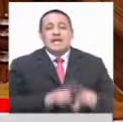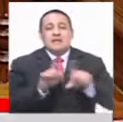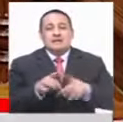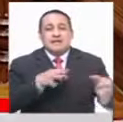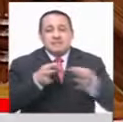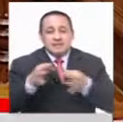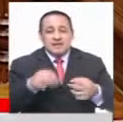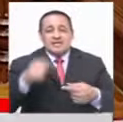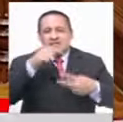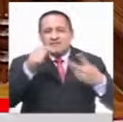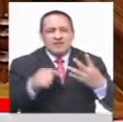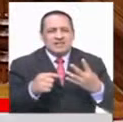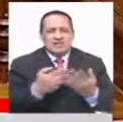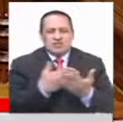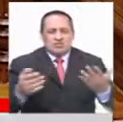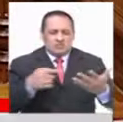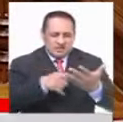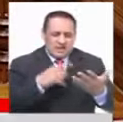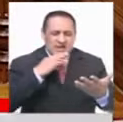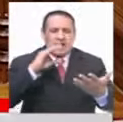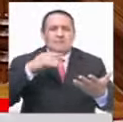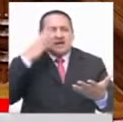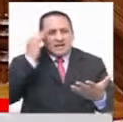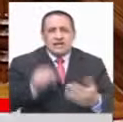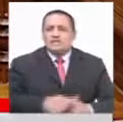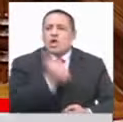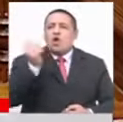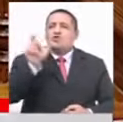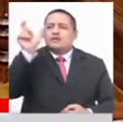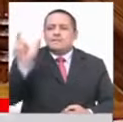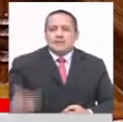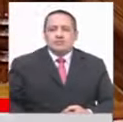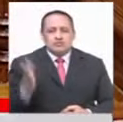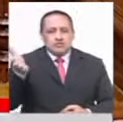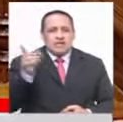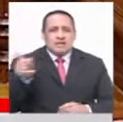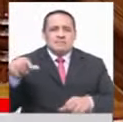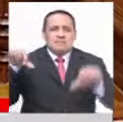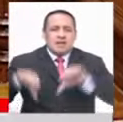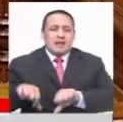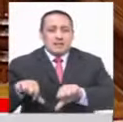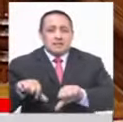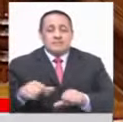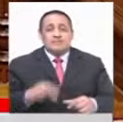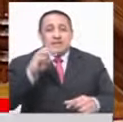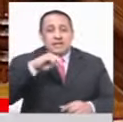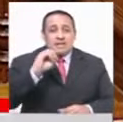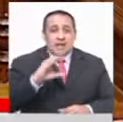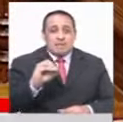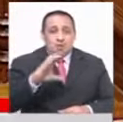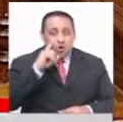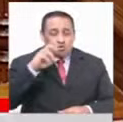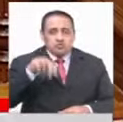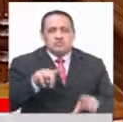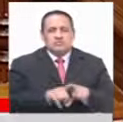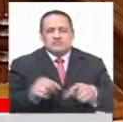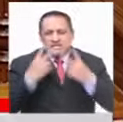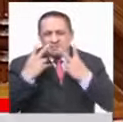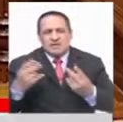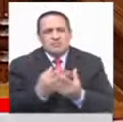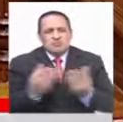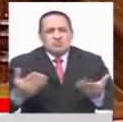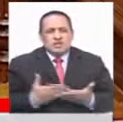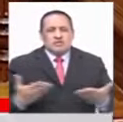que tienen que ver con la actuación de otras personas. En la moción se menciona casos en